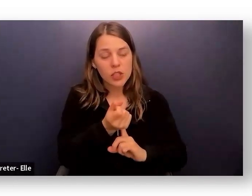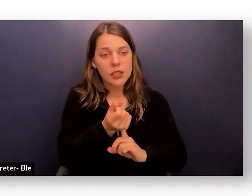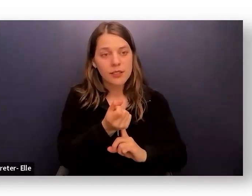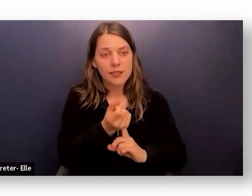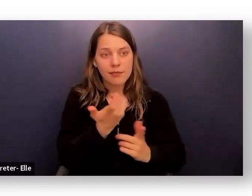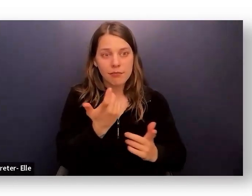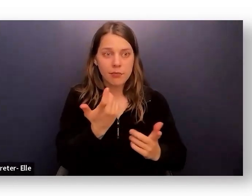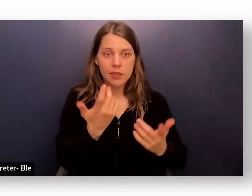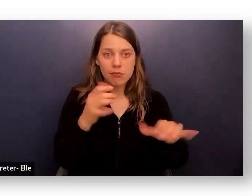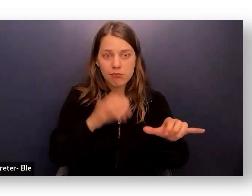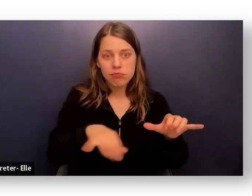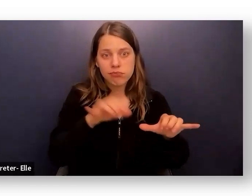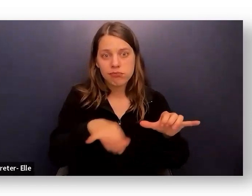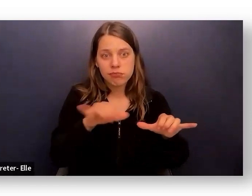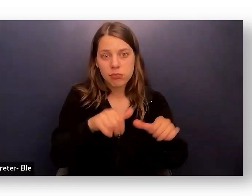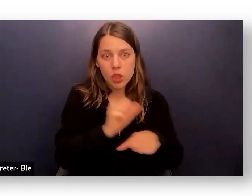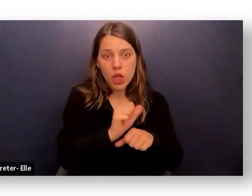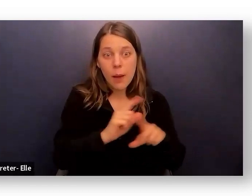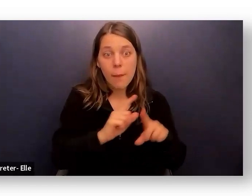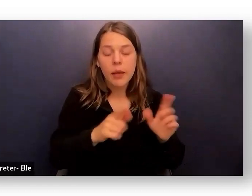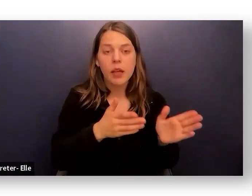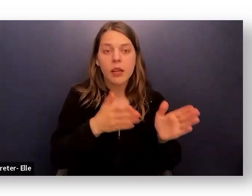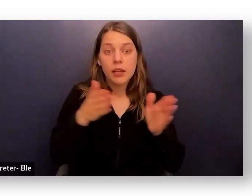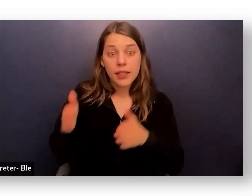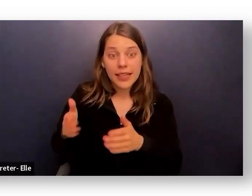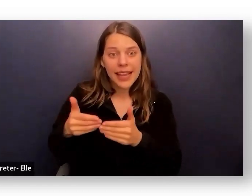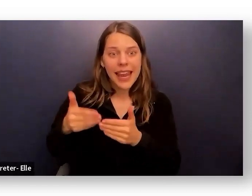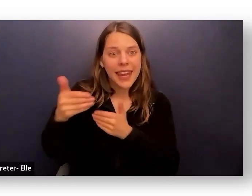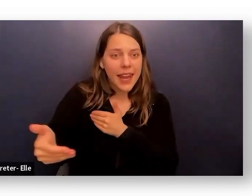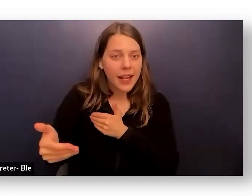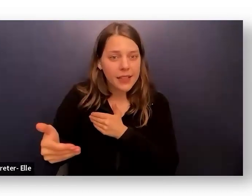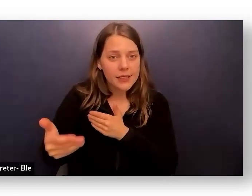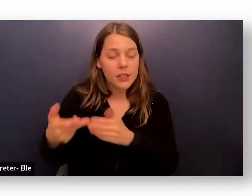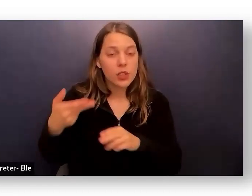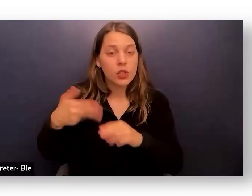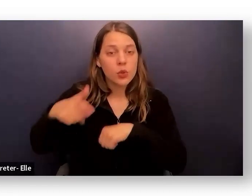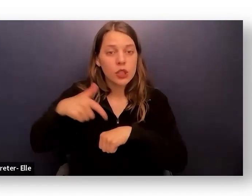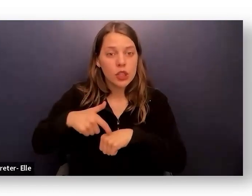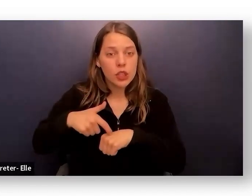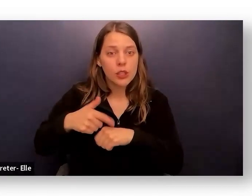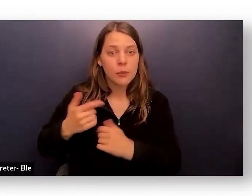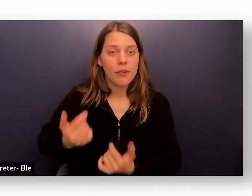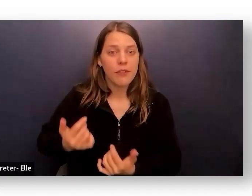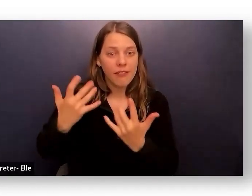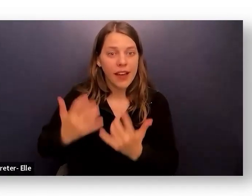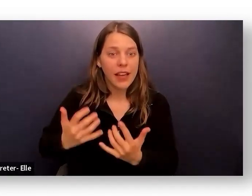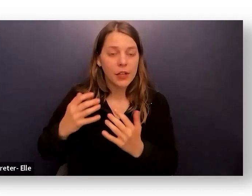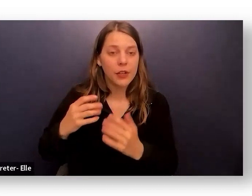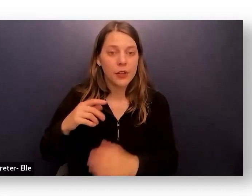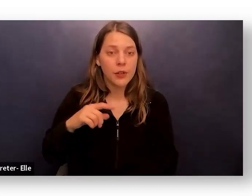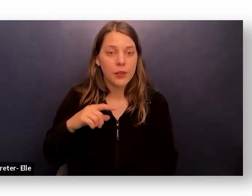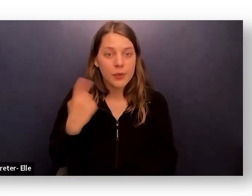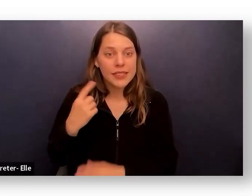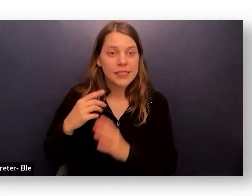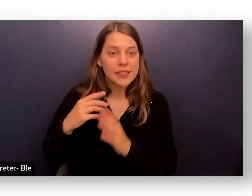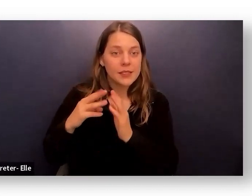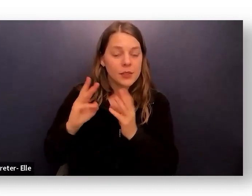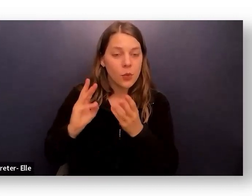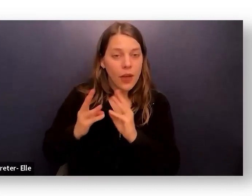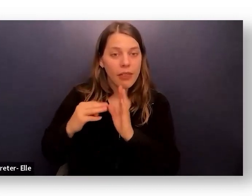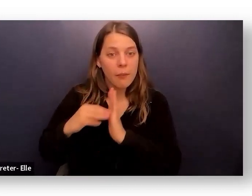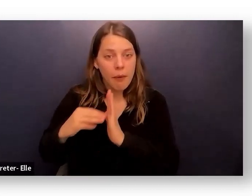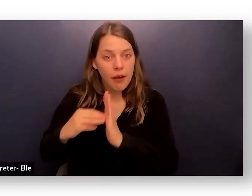conciencia situacional. Pues, como le dije, es que eso se trata de lo de ahora, pero ahora quiero platicar de lo que viene